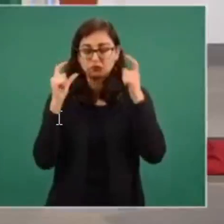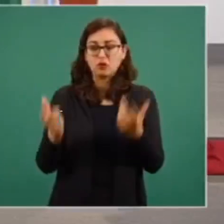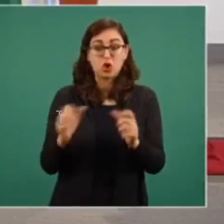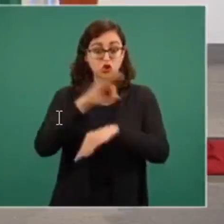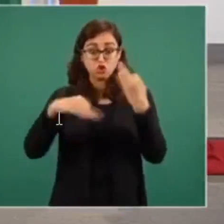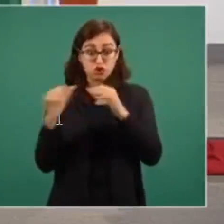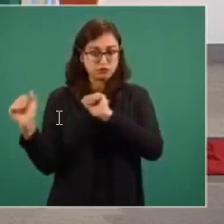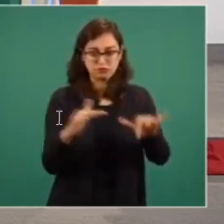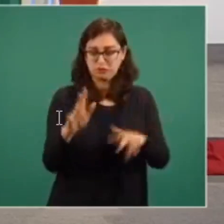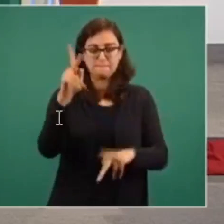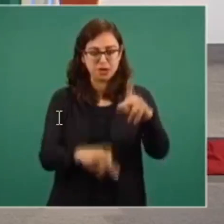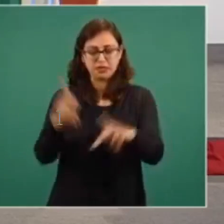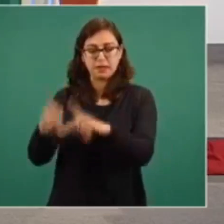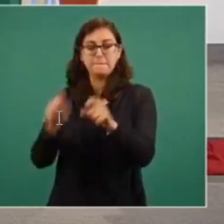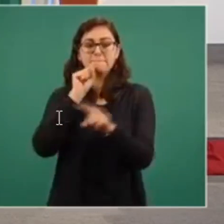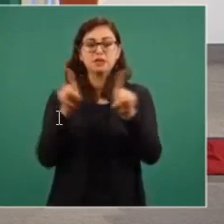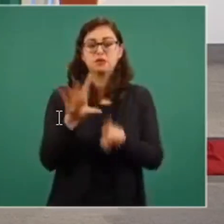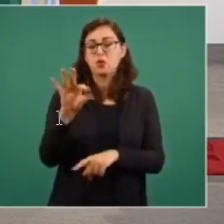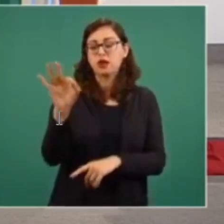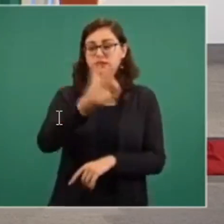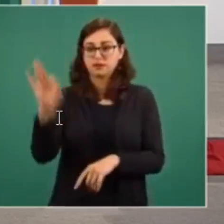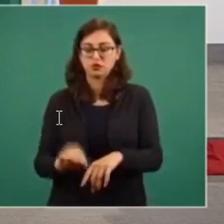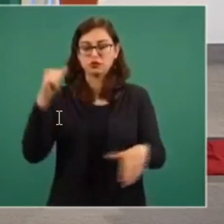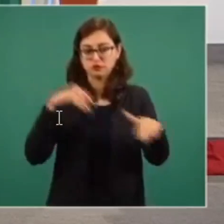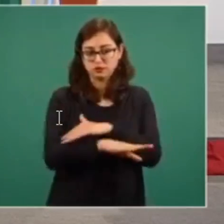escalonada y un límite del 40% de la población